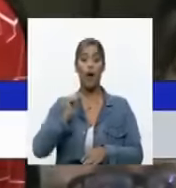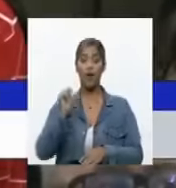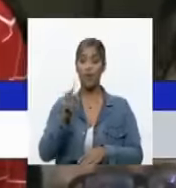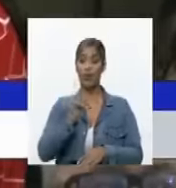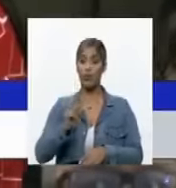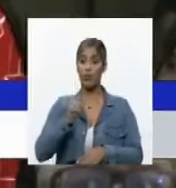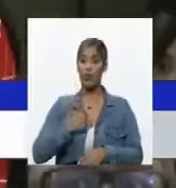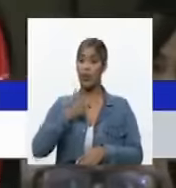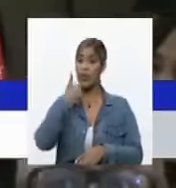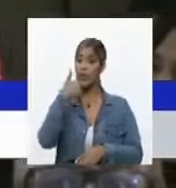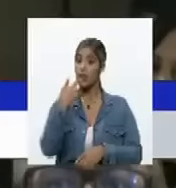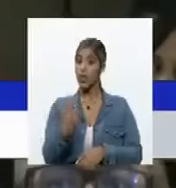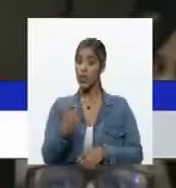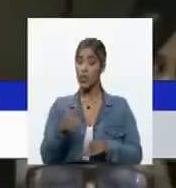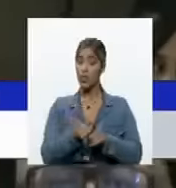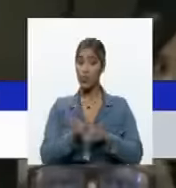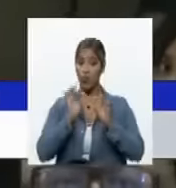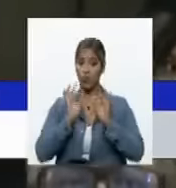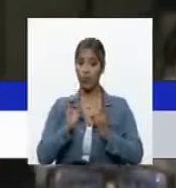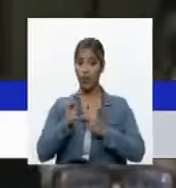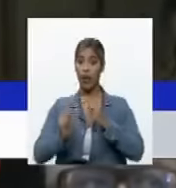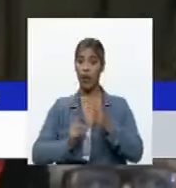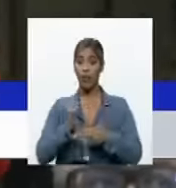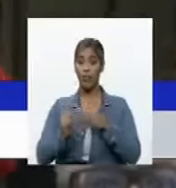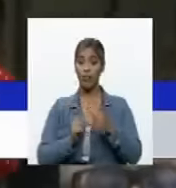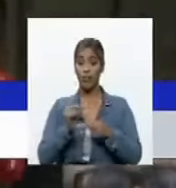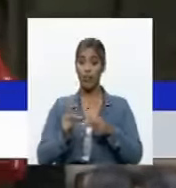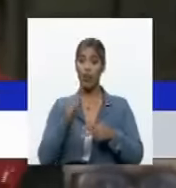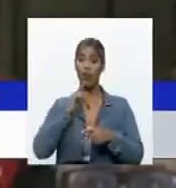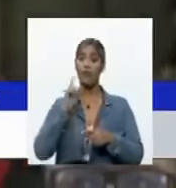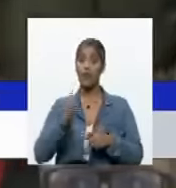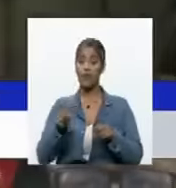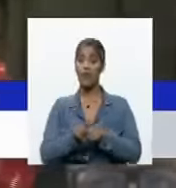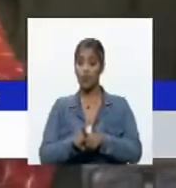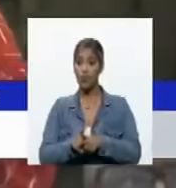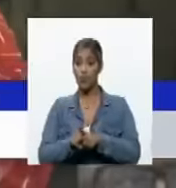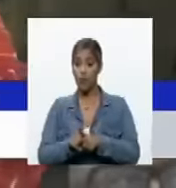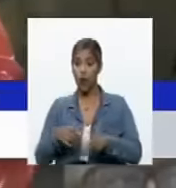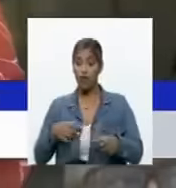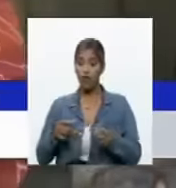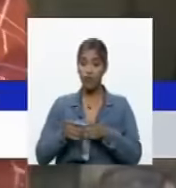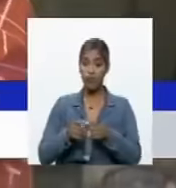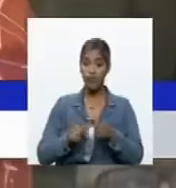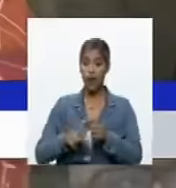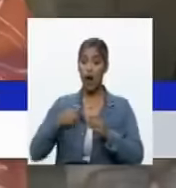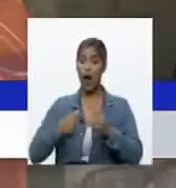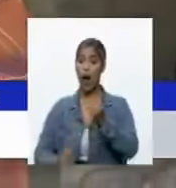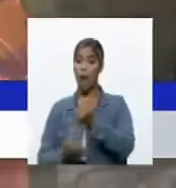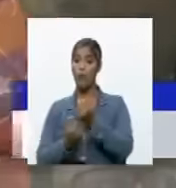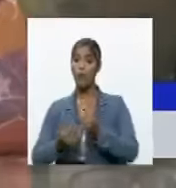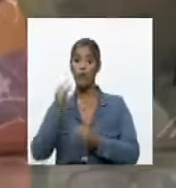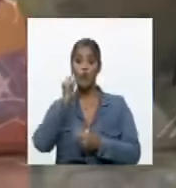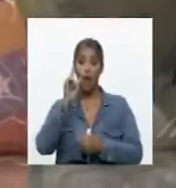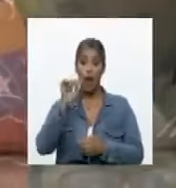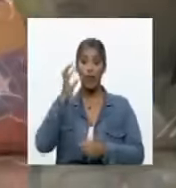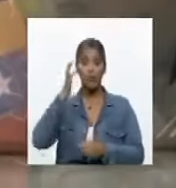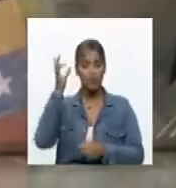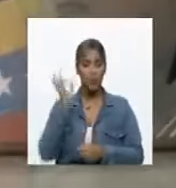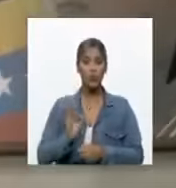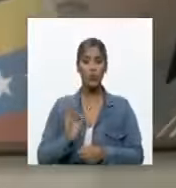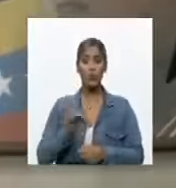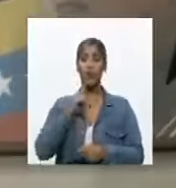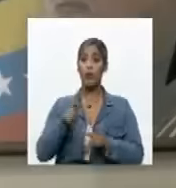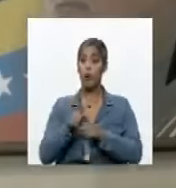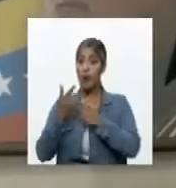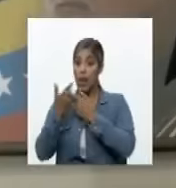Y dijo que un auténtico revolucionario tenía que ser también un auténtico feminista, y él estaba convencido que sin